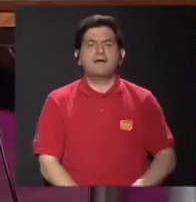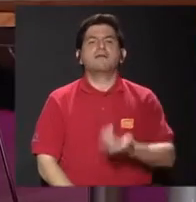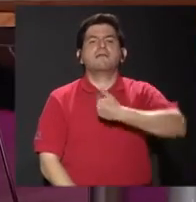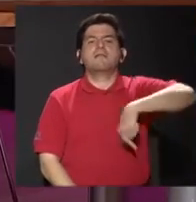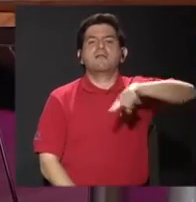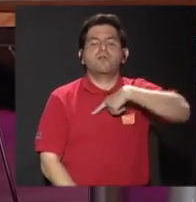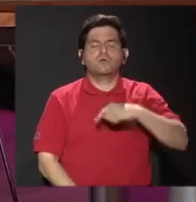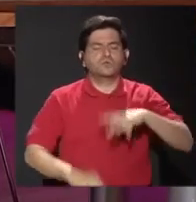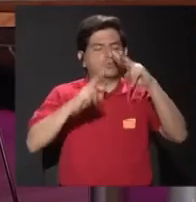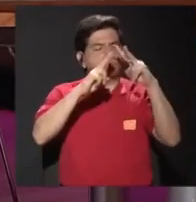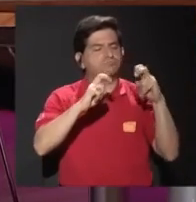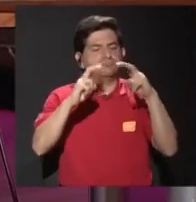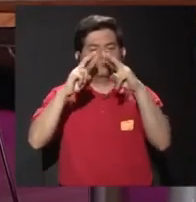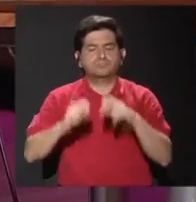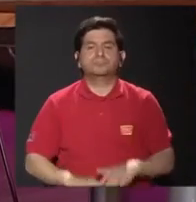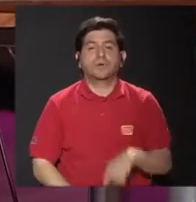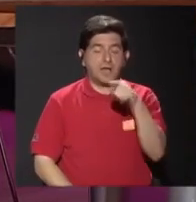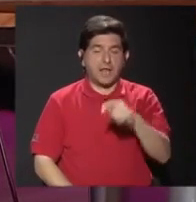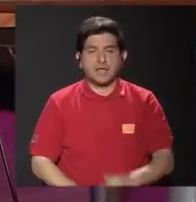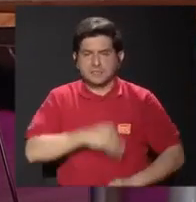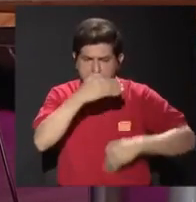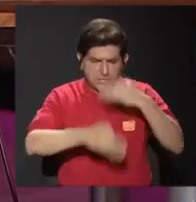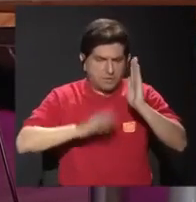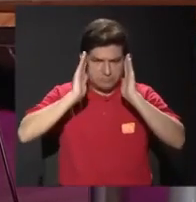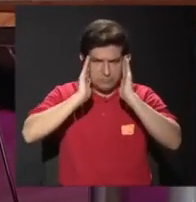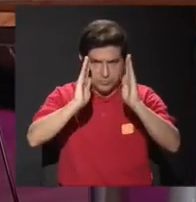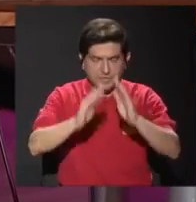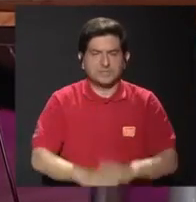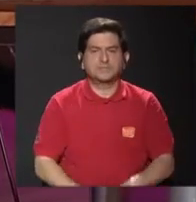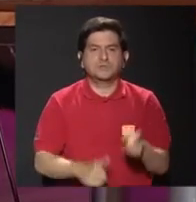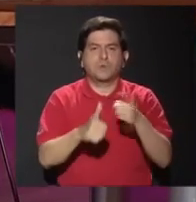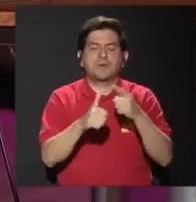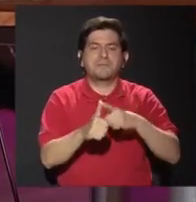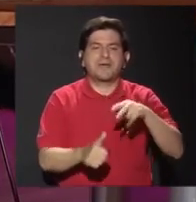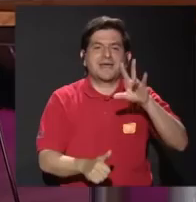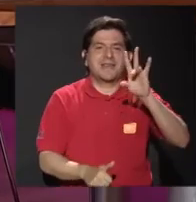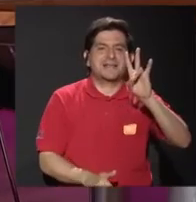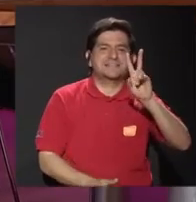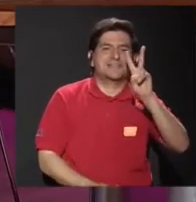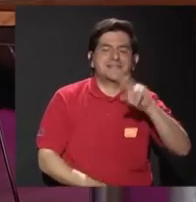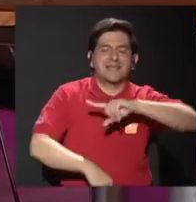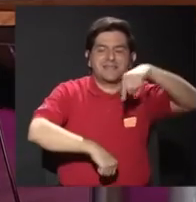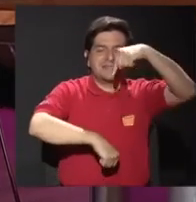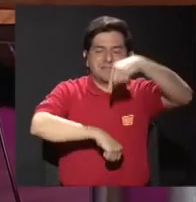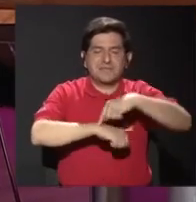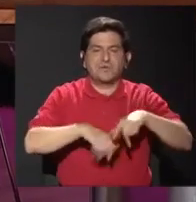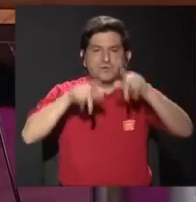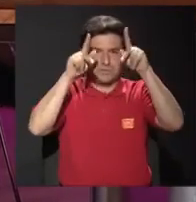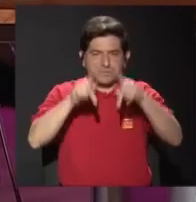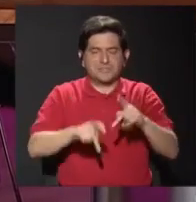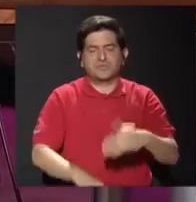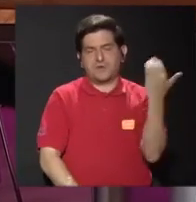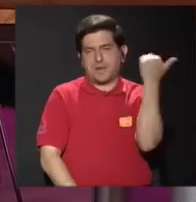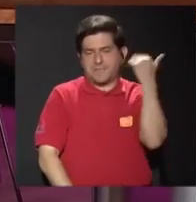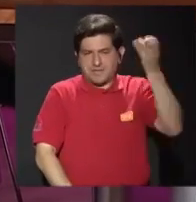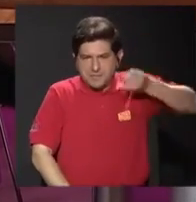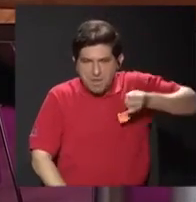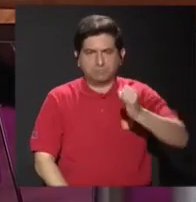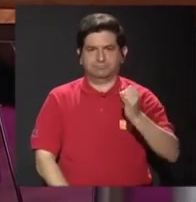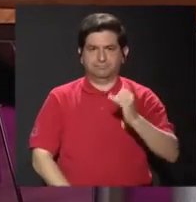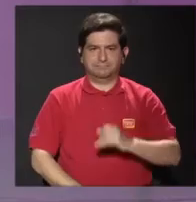y hemos revisado el protocolo de atención en las primeras 72 horas de una persona víctima de